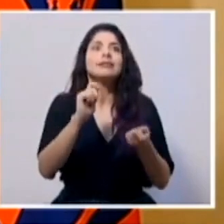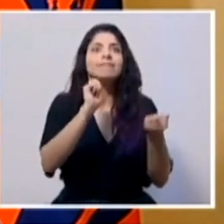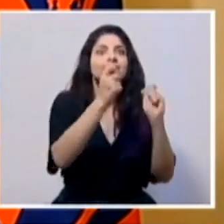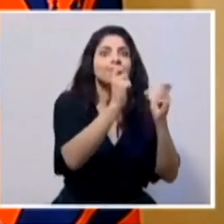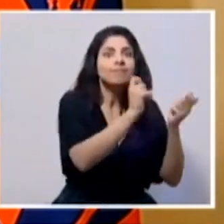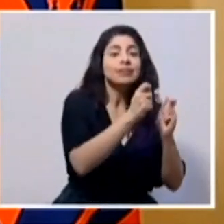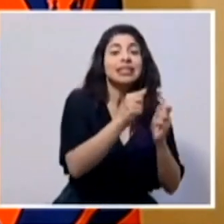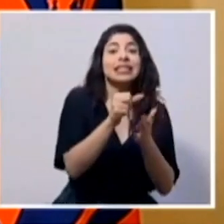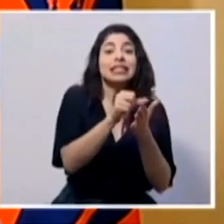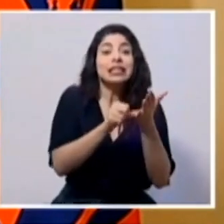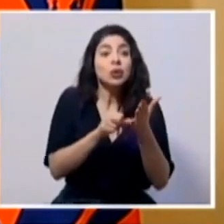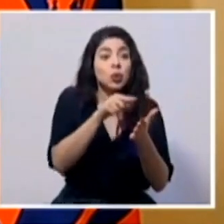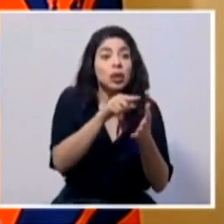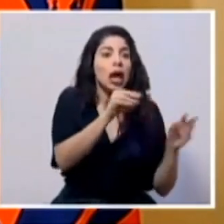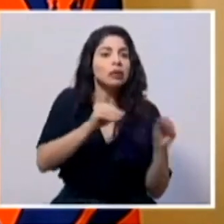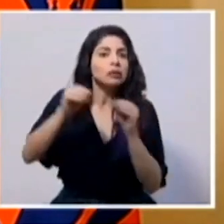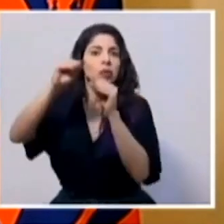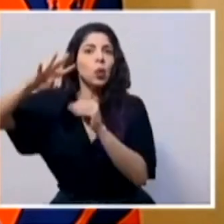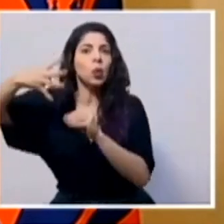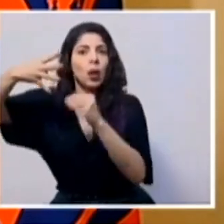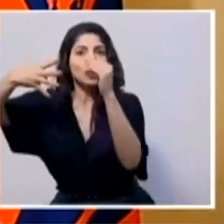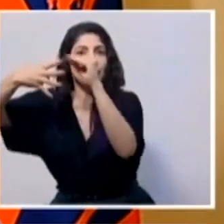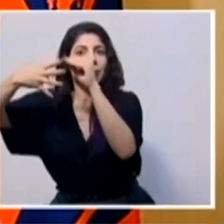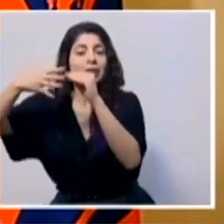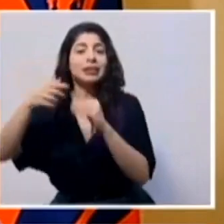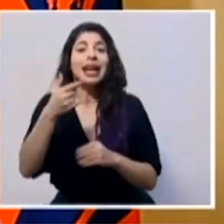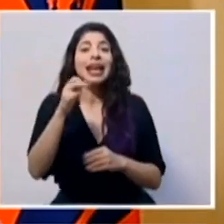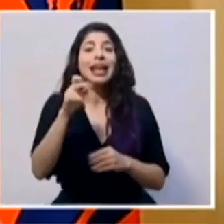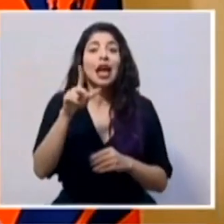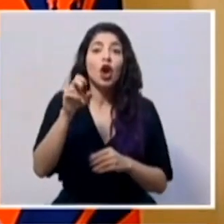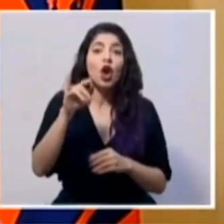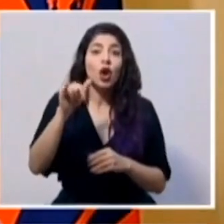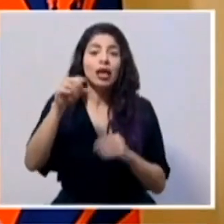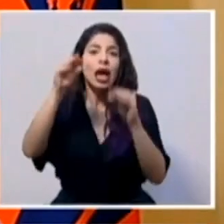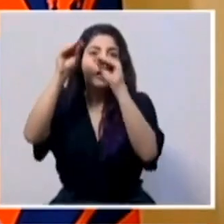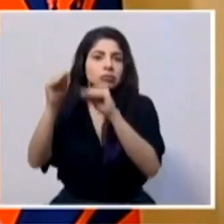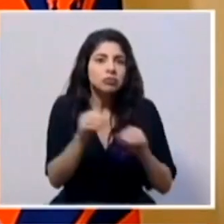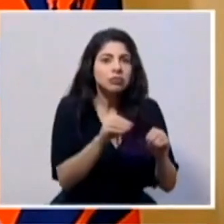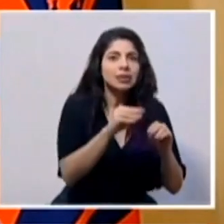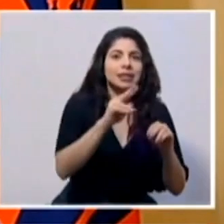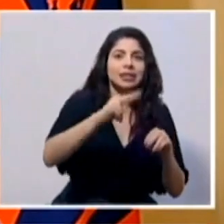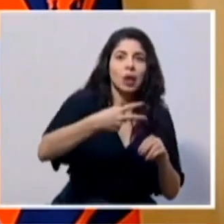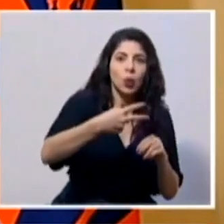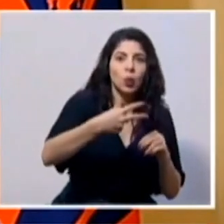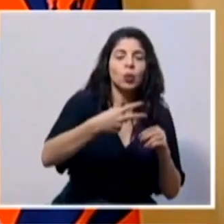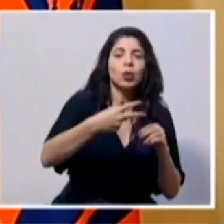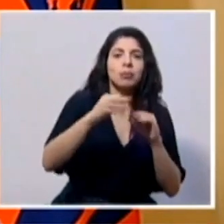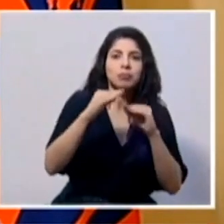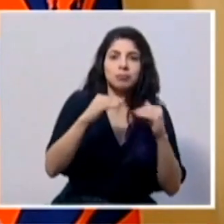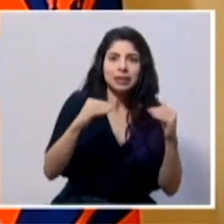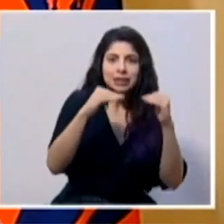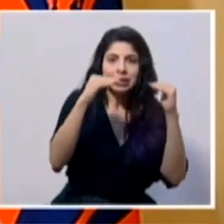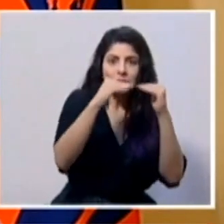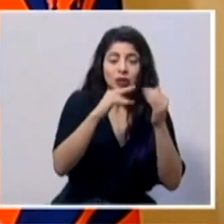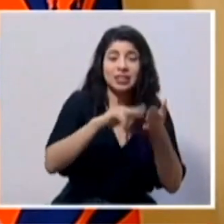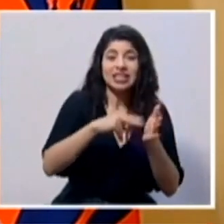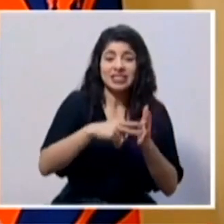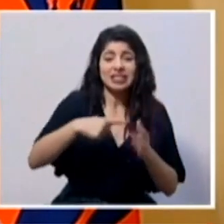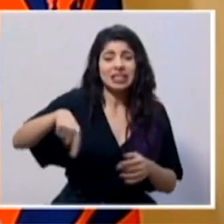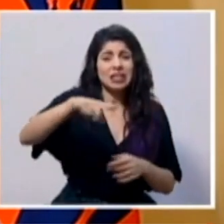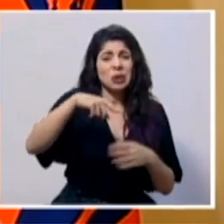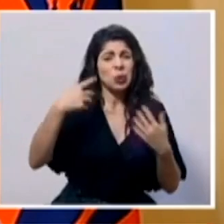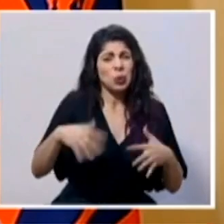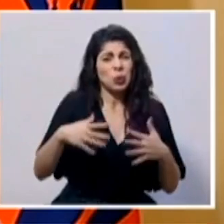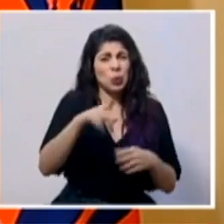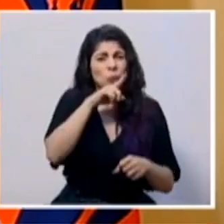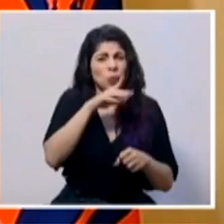pacientes de cirugía se van a pasar al cuarto piso, pacientes de ginecología se van a reforzar en el segundo piso, e implica un compromiso todavía más fuerte de